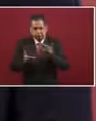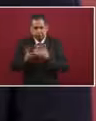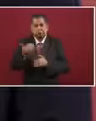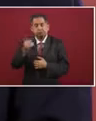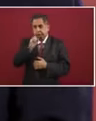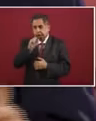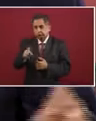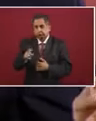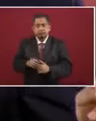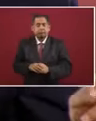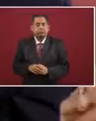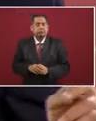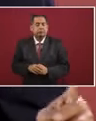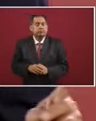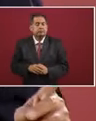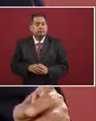Además,